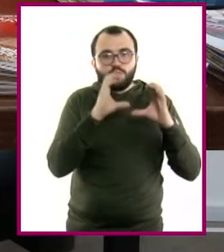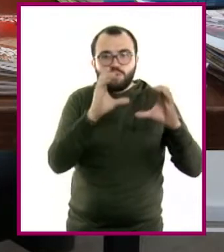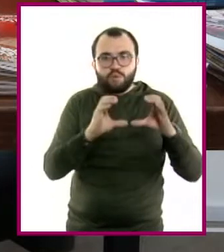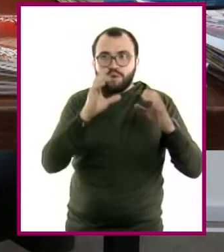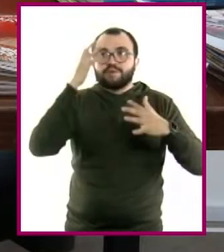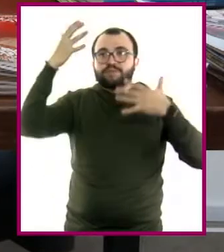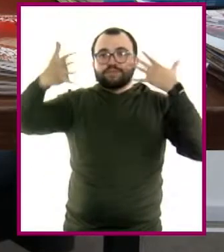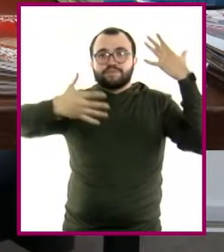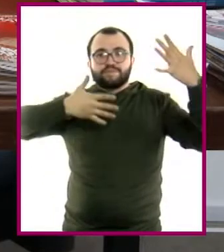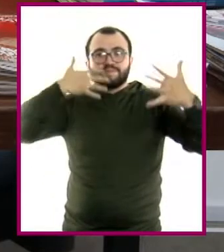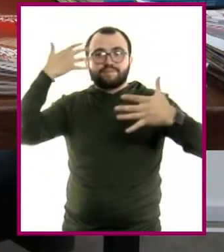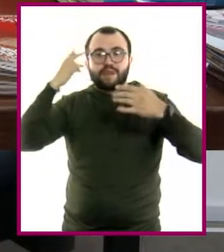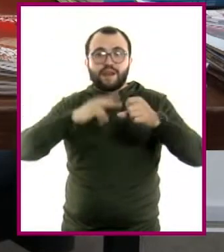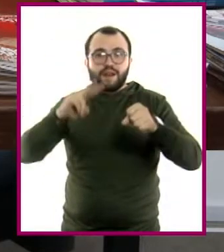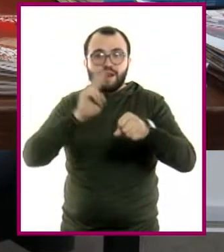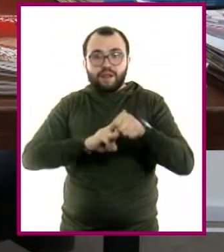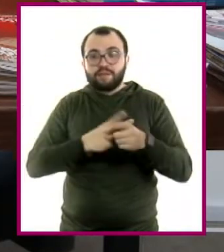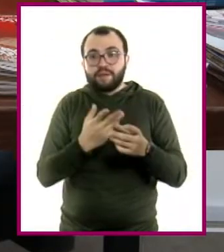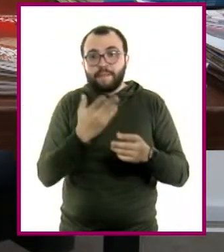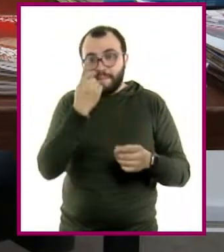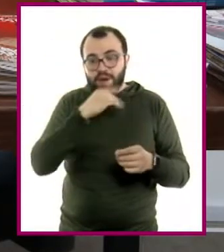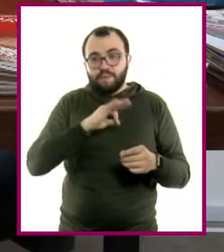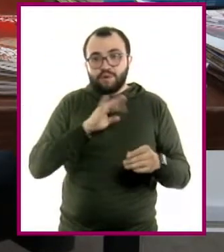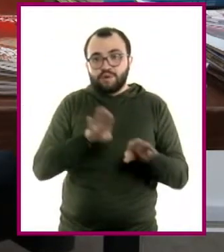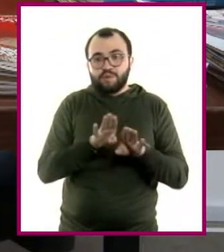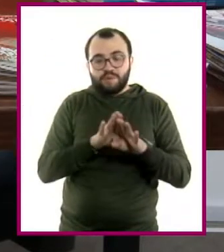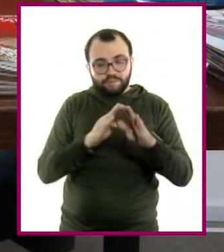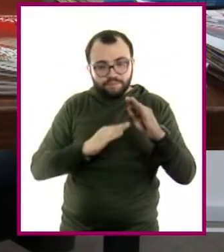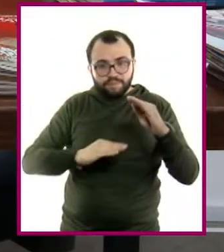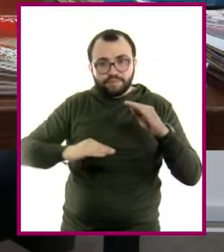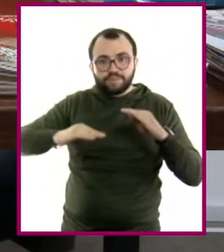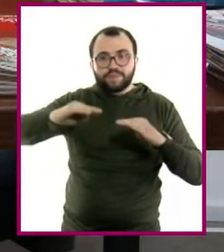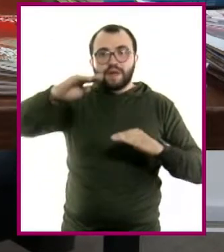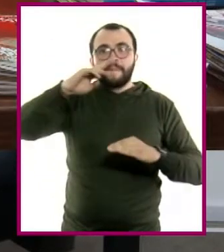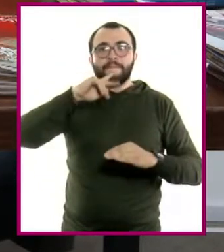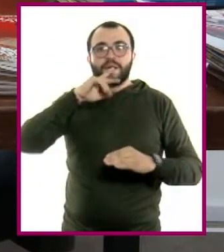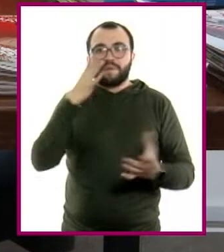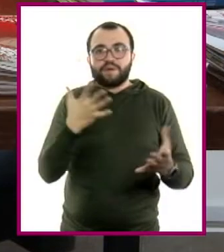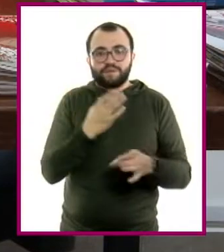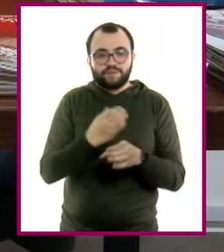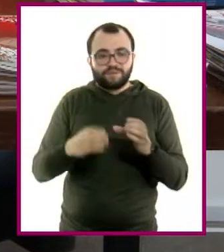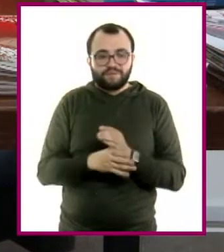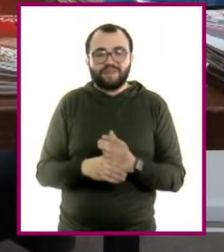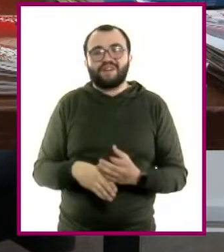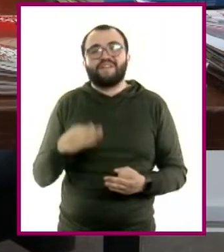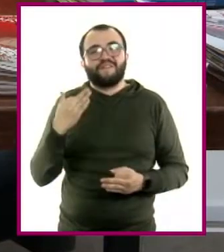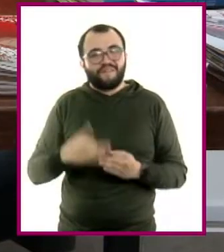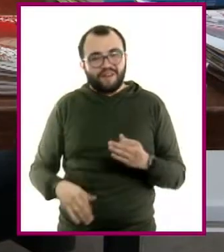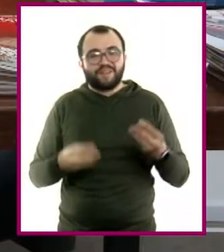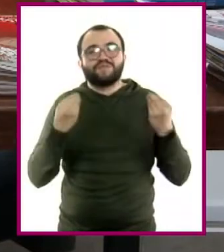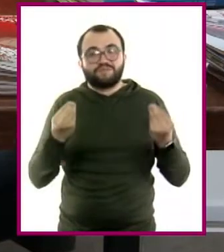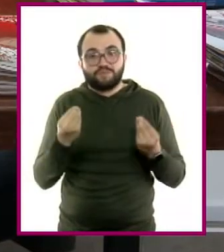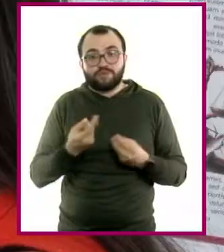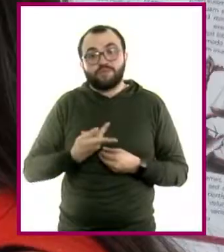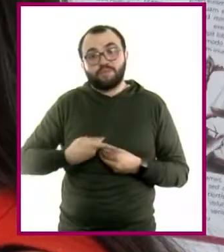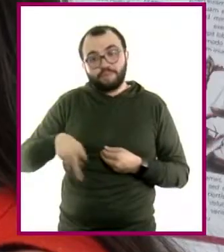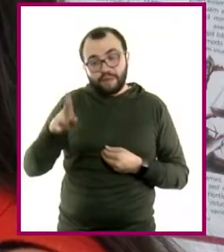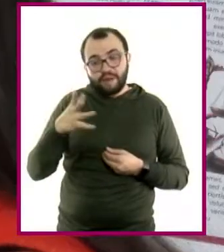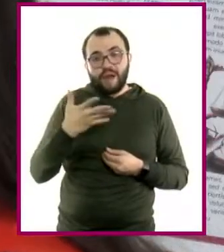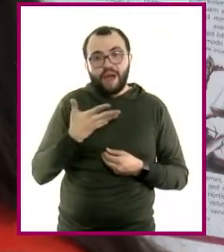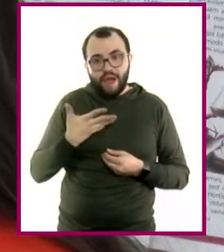su eficiencia. Por supuesto, hace falta mucho por hacer, pero por lo menos hay un interés en llevarlo a